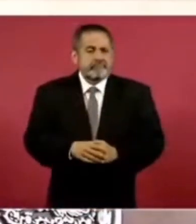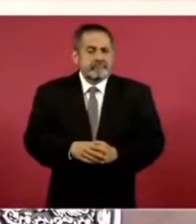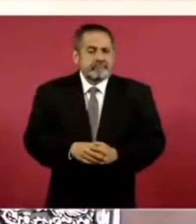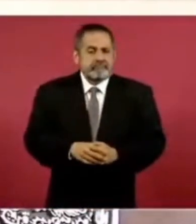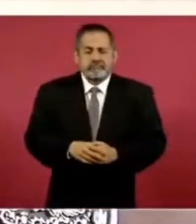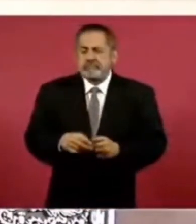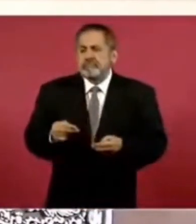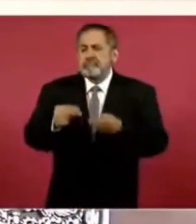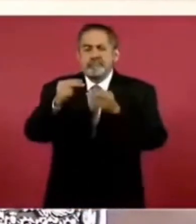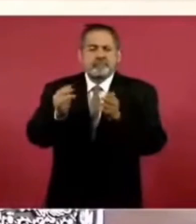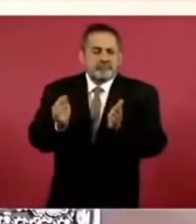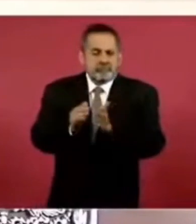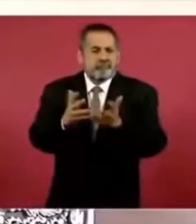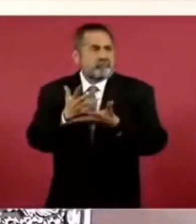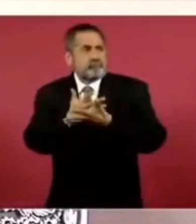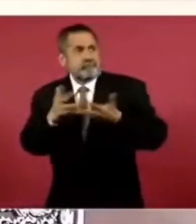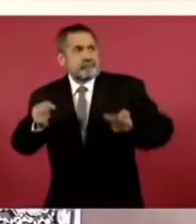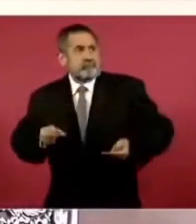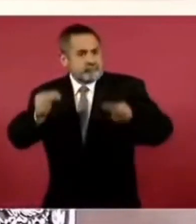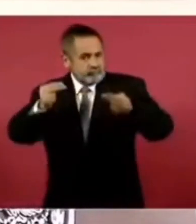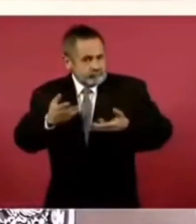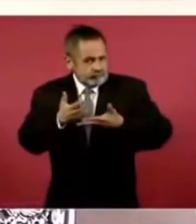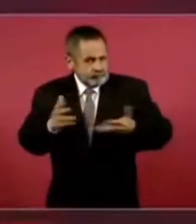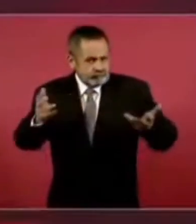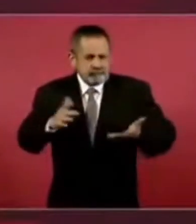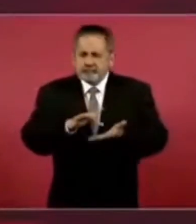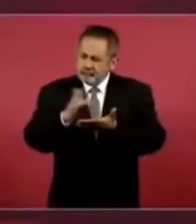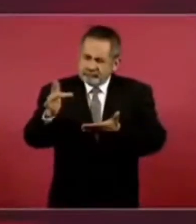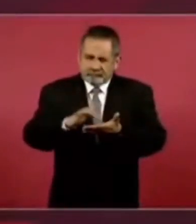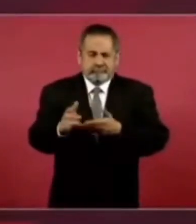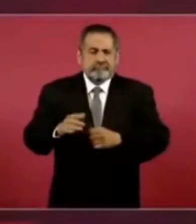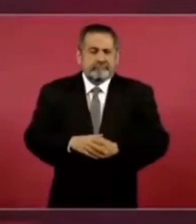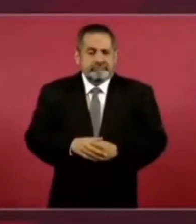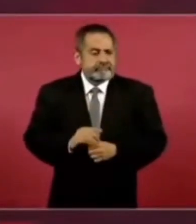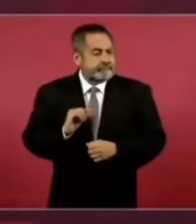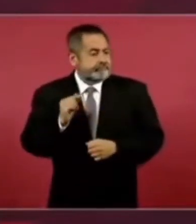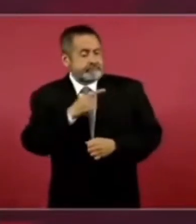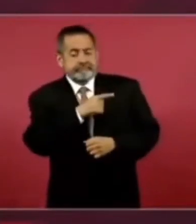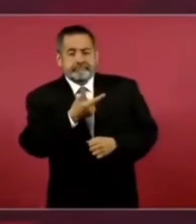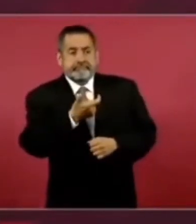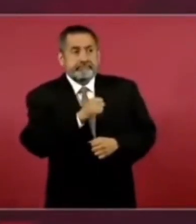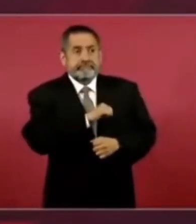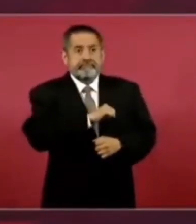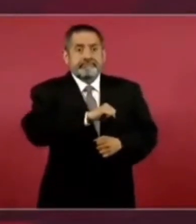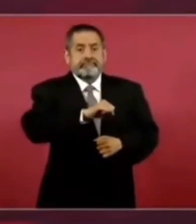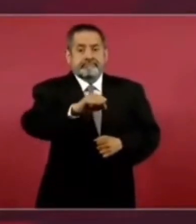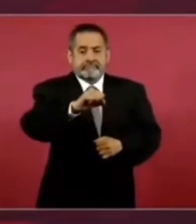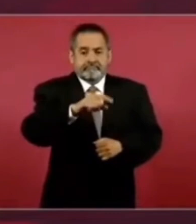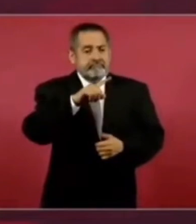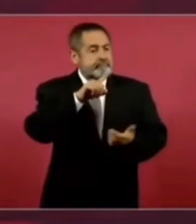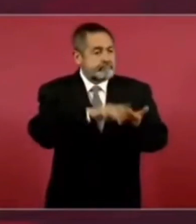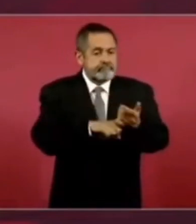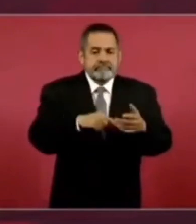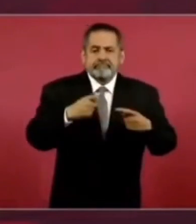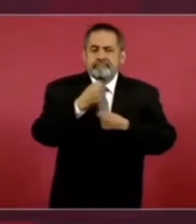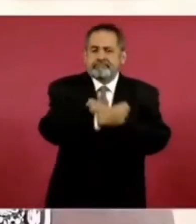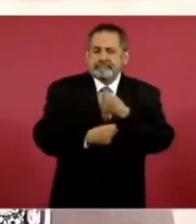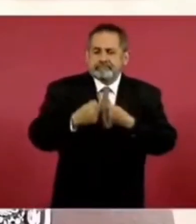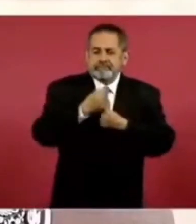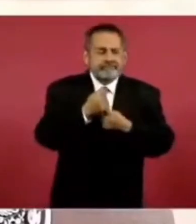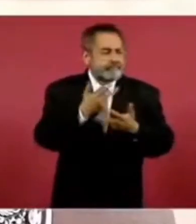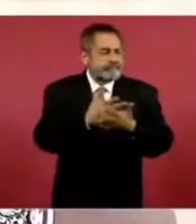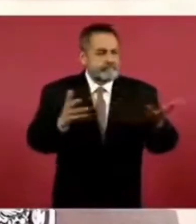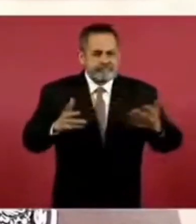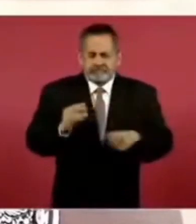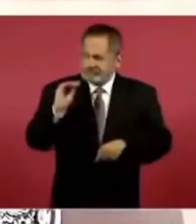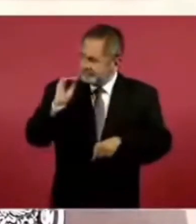pequeños, medianos y grandes. Ahora con lo de la inflación, los grandes centros comerciales se han